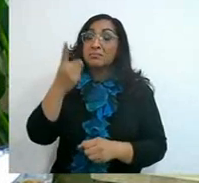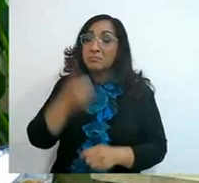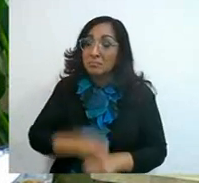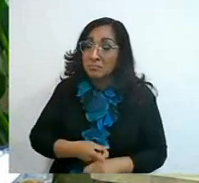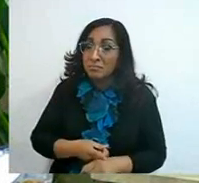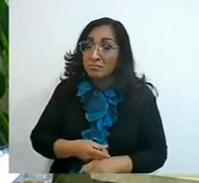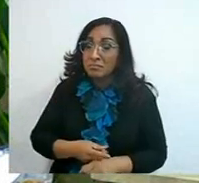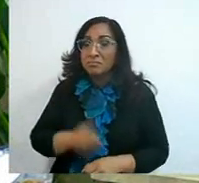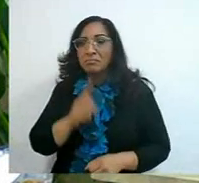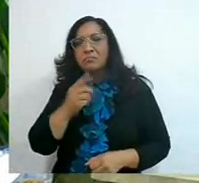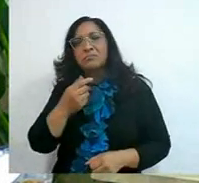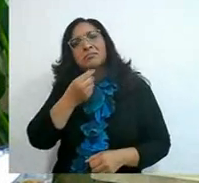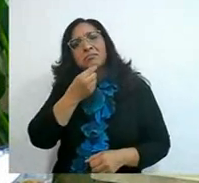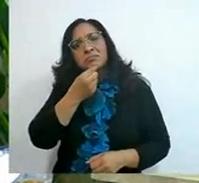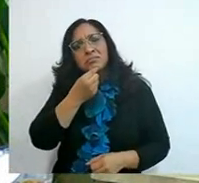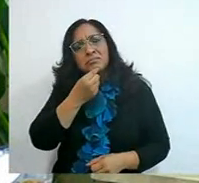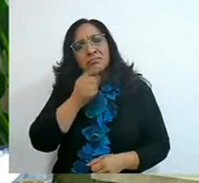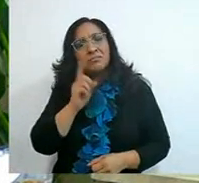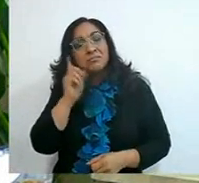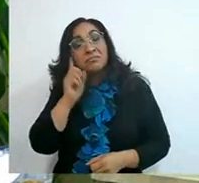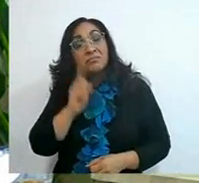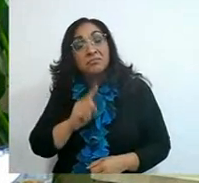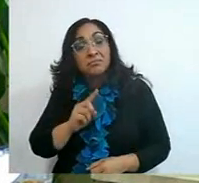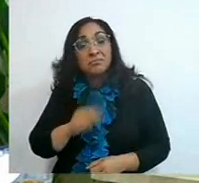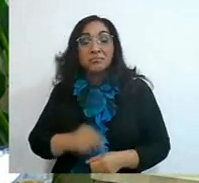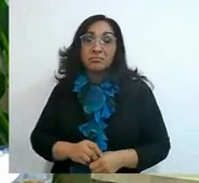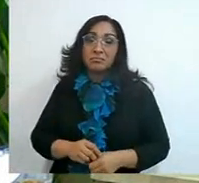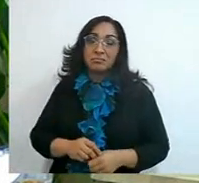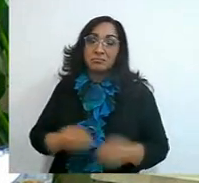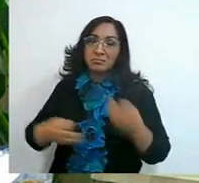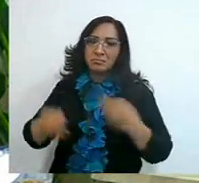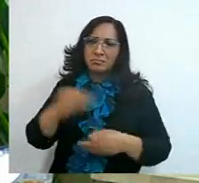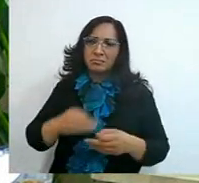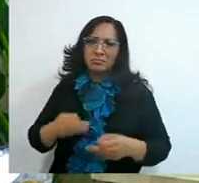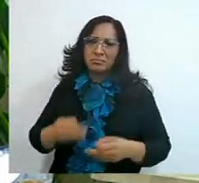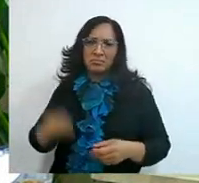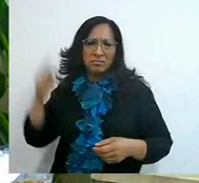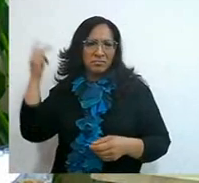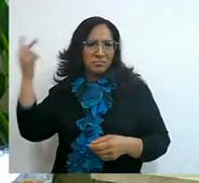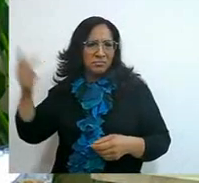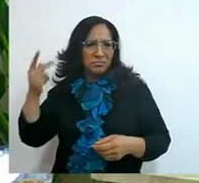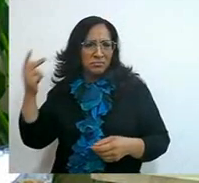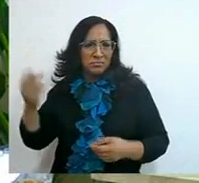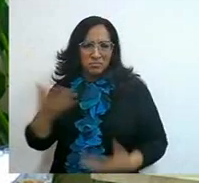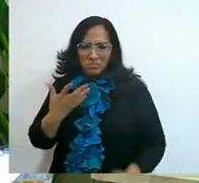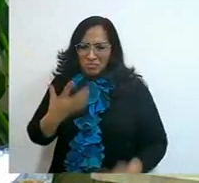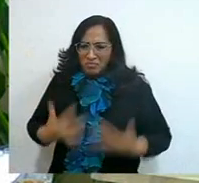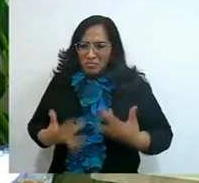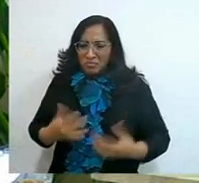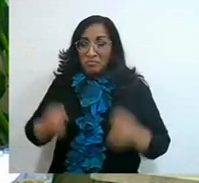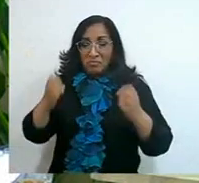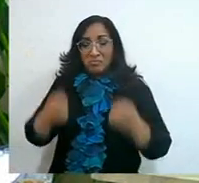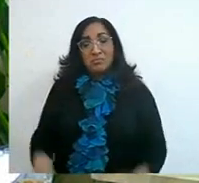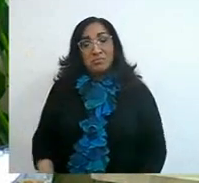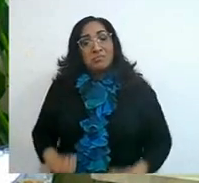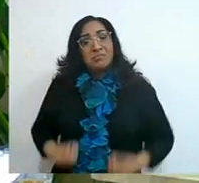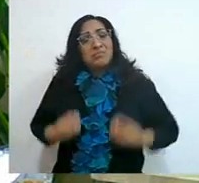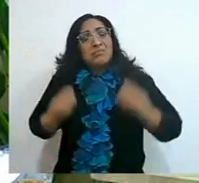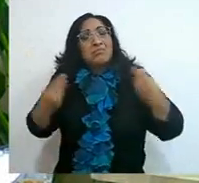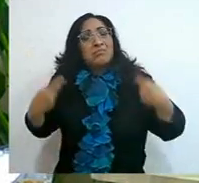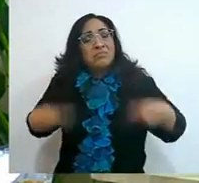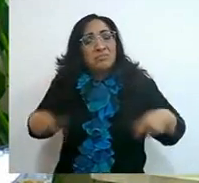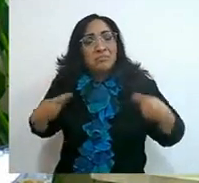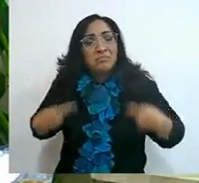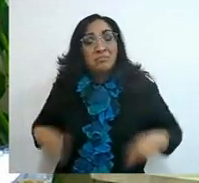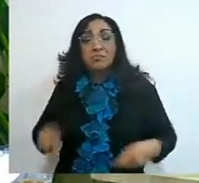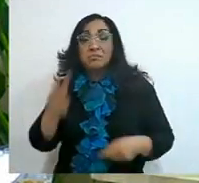lo levantan. ¿No nos ha tocado ver por la televisión quemados vivos? ¿No nos ha tocado